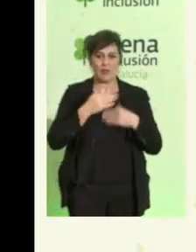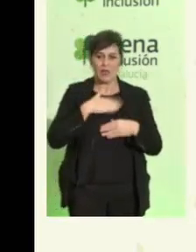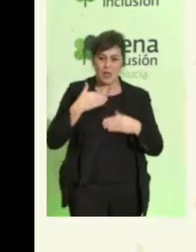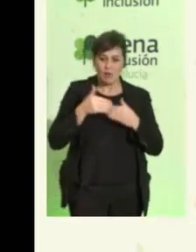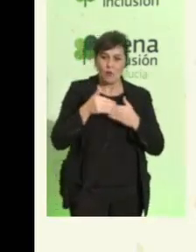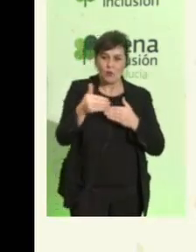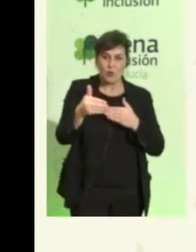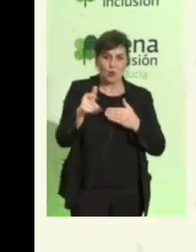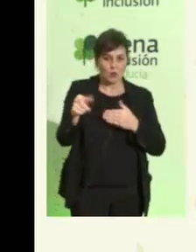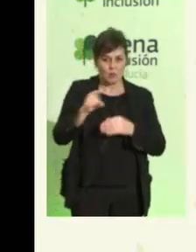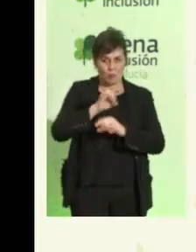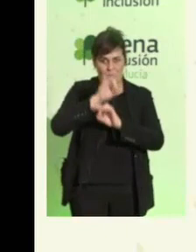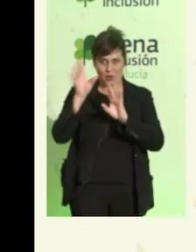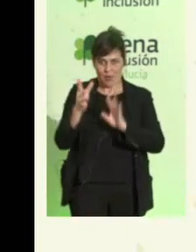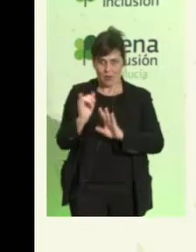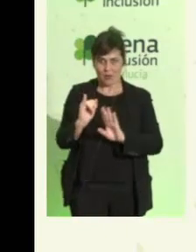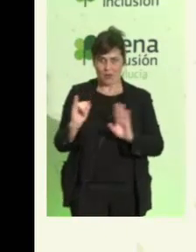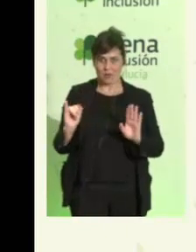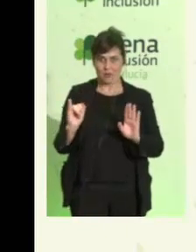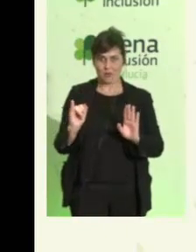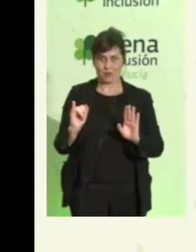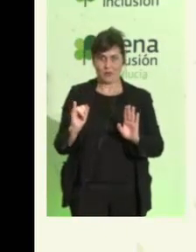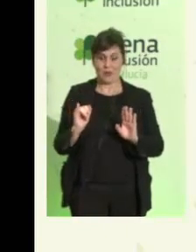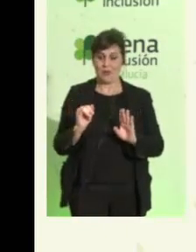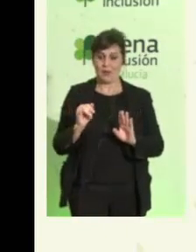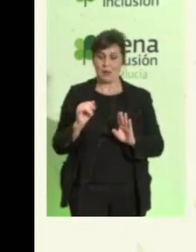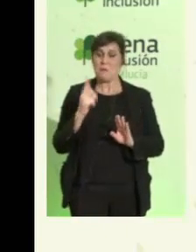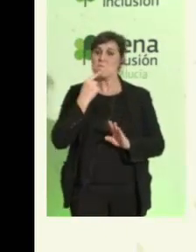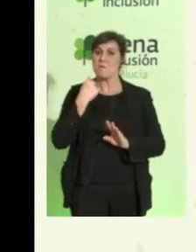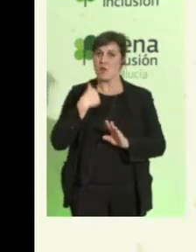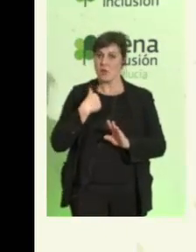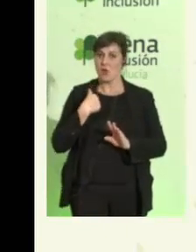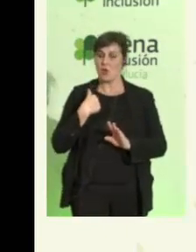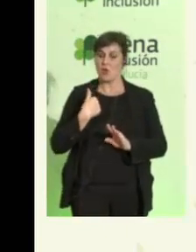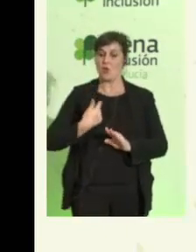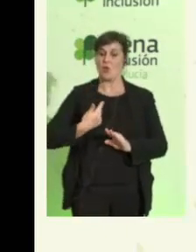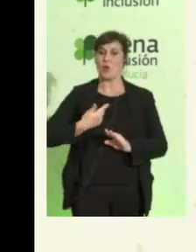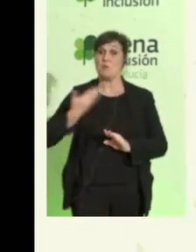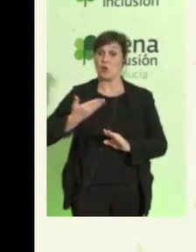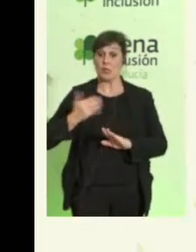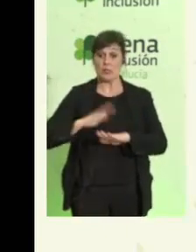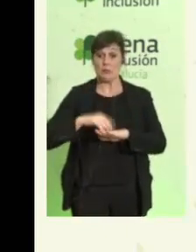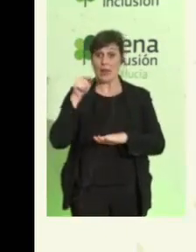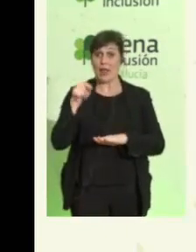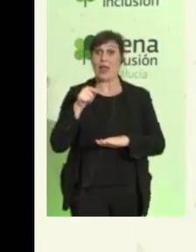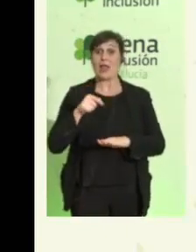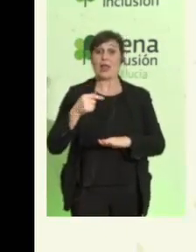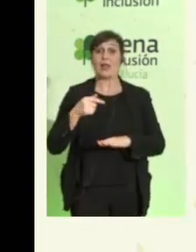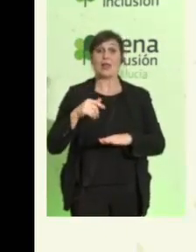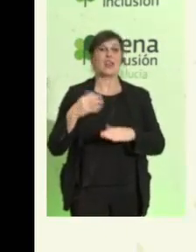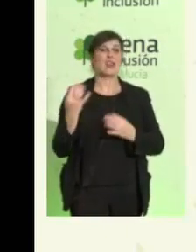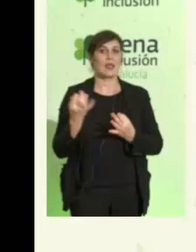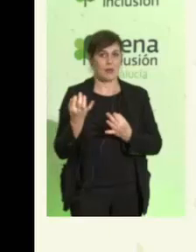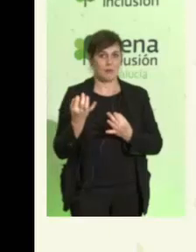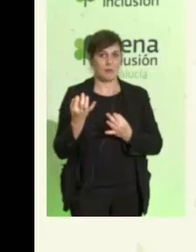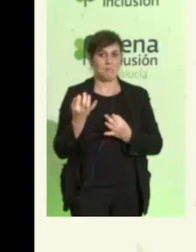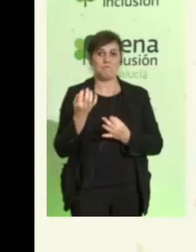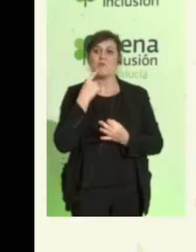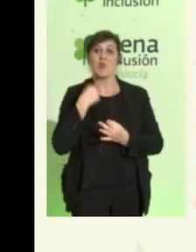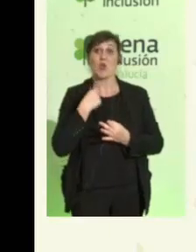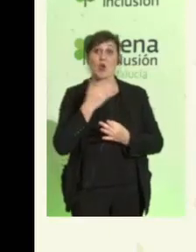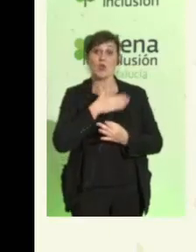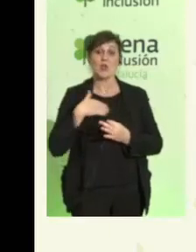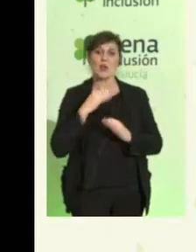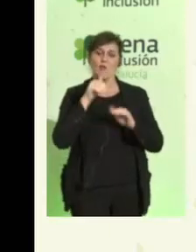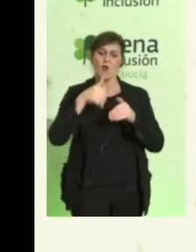luego. Y me dejó muy claro lo que era importante. Él quería volver a la